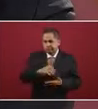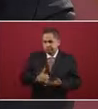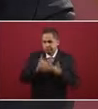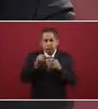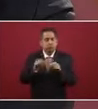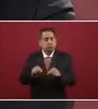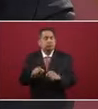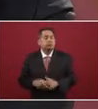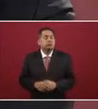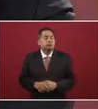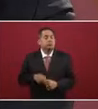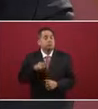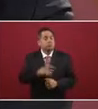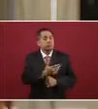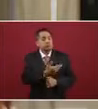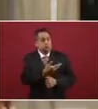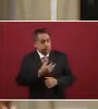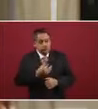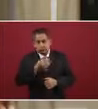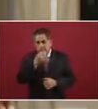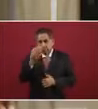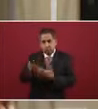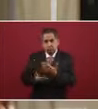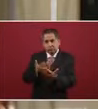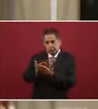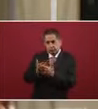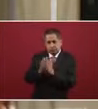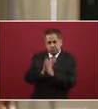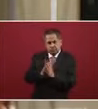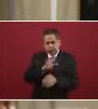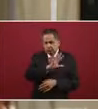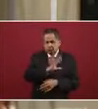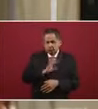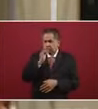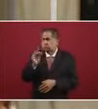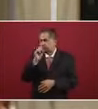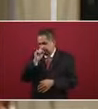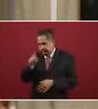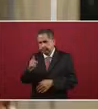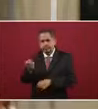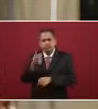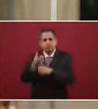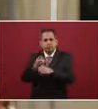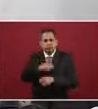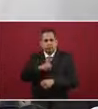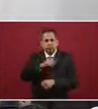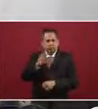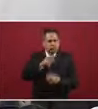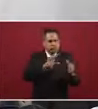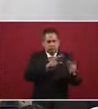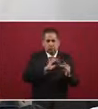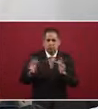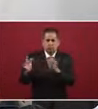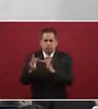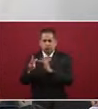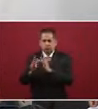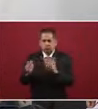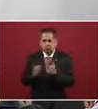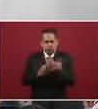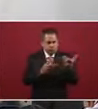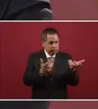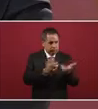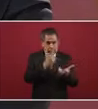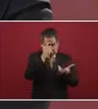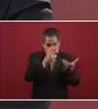México. Ella me pidió que se lo planteara de esta manera, se lo planteé también al secretario de Salud, que si existe la posibilidad de entrar en contacto y que su